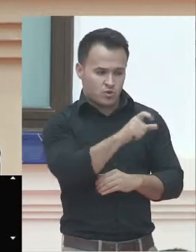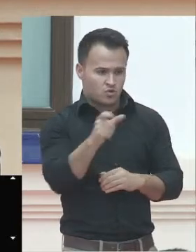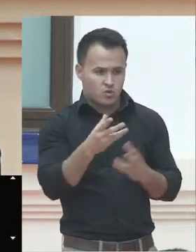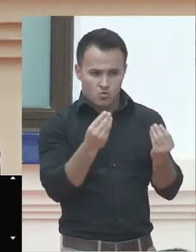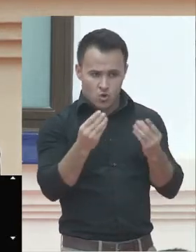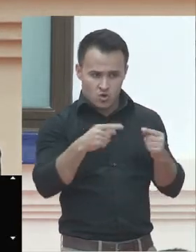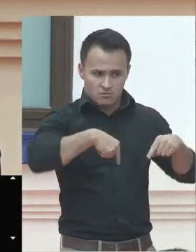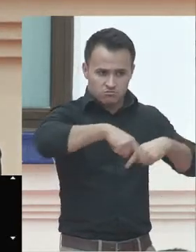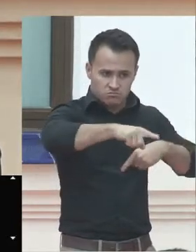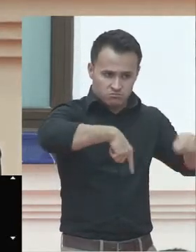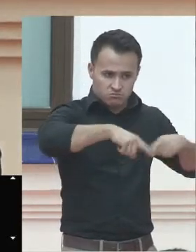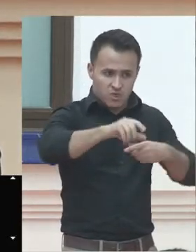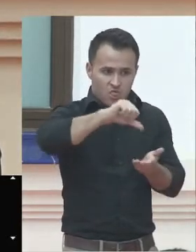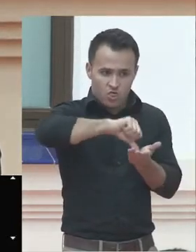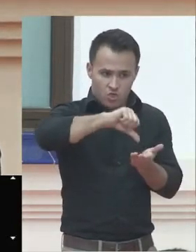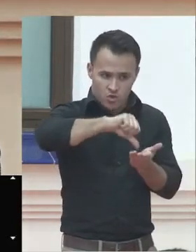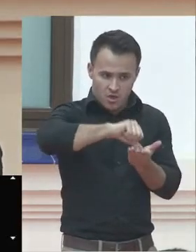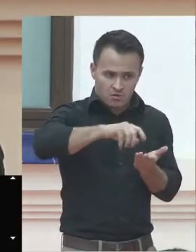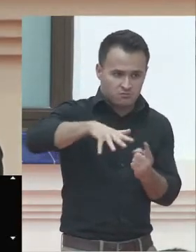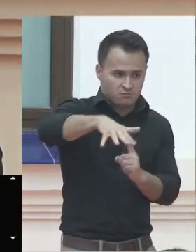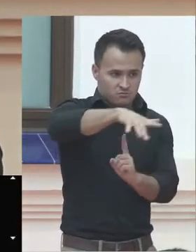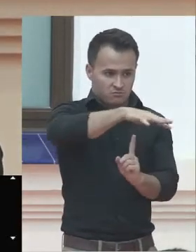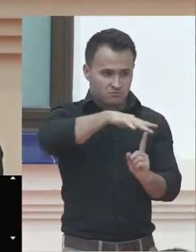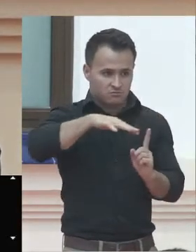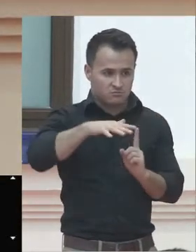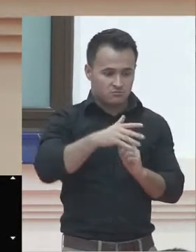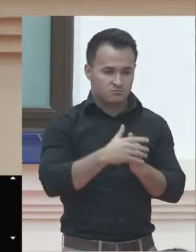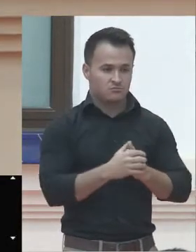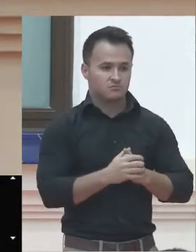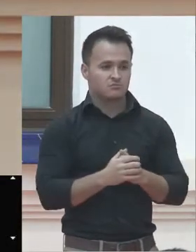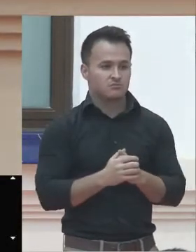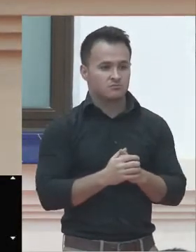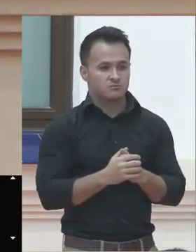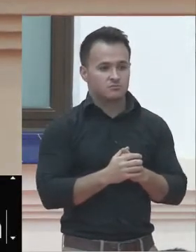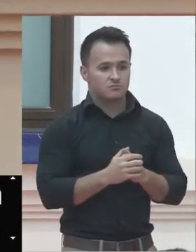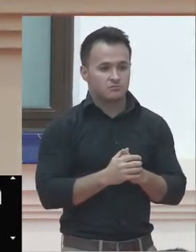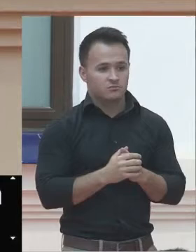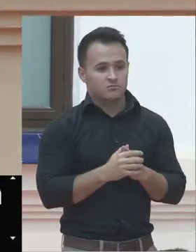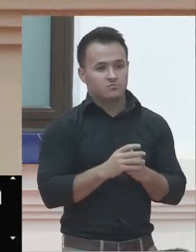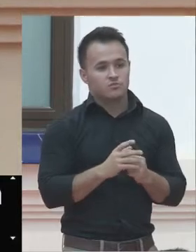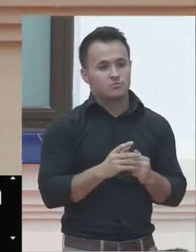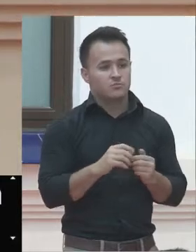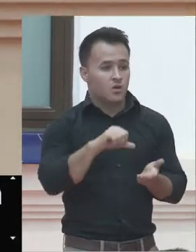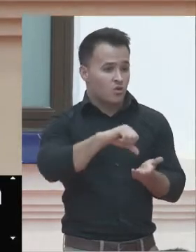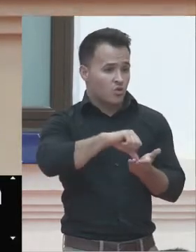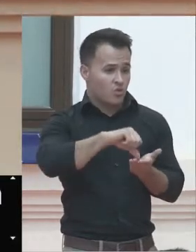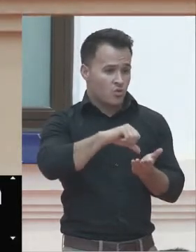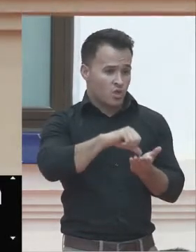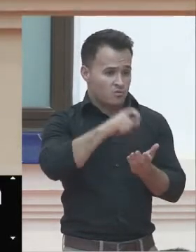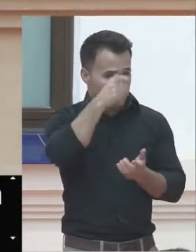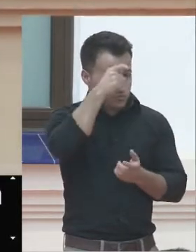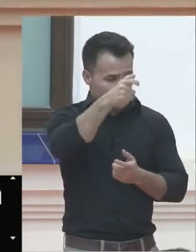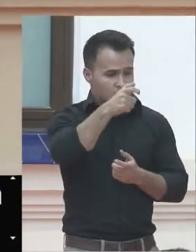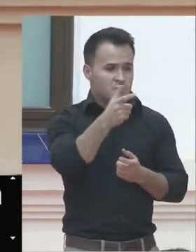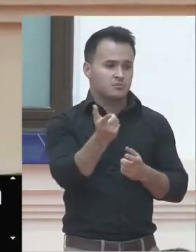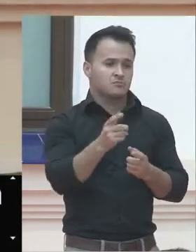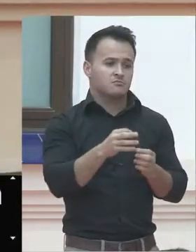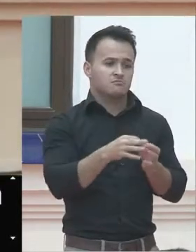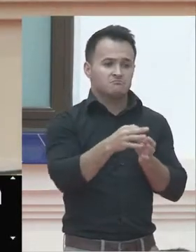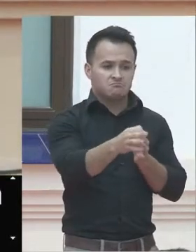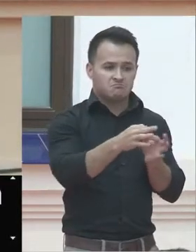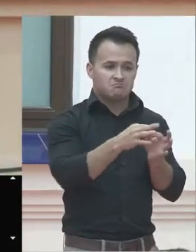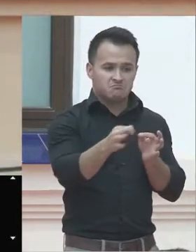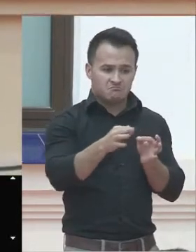desplaza en ciudades dormitorios, que son verdaderas ciudades, a las metrópolis centrales, como Madrid, Barcelona,